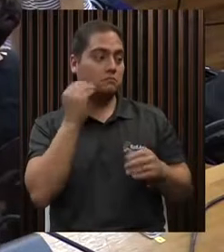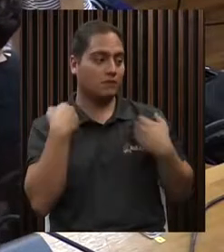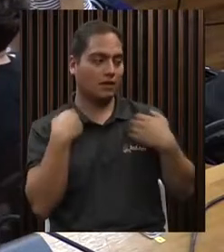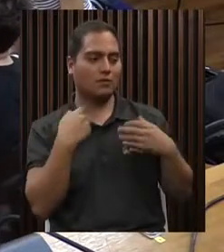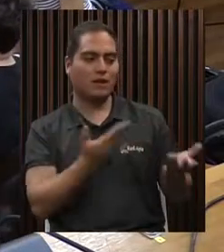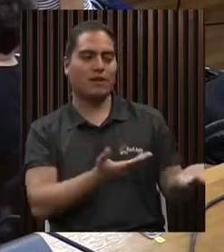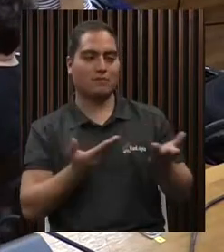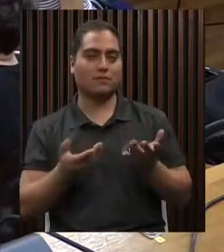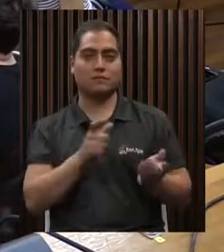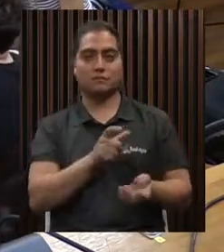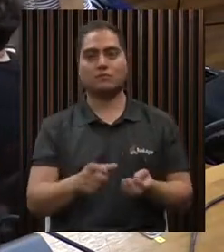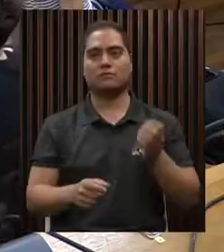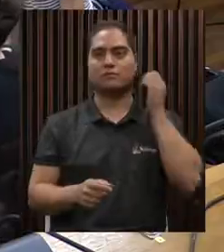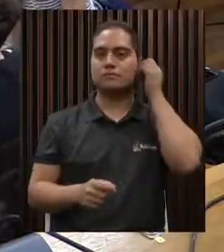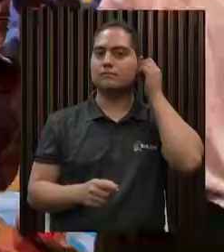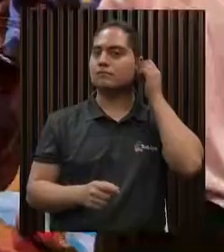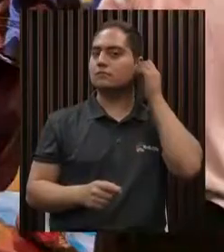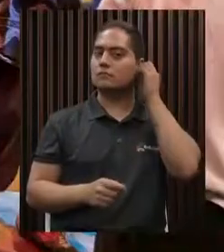Aquí, en esta imagen,